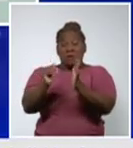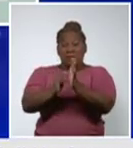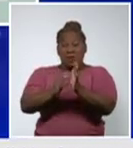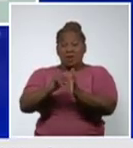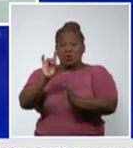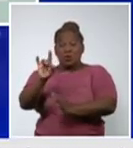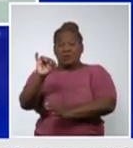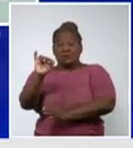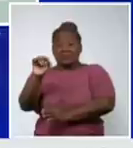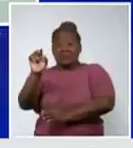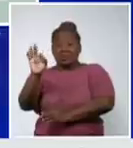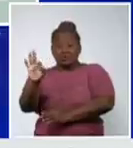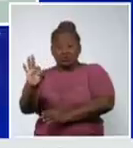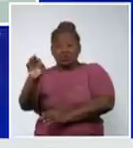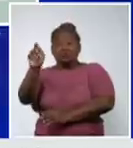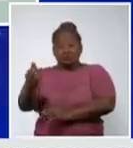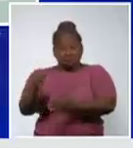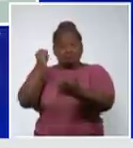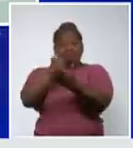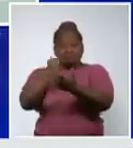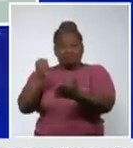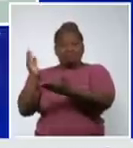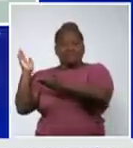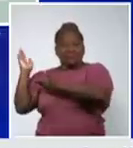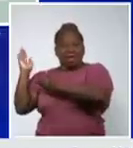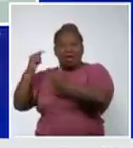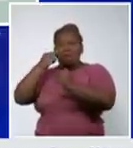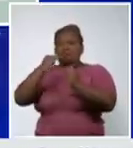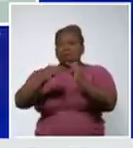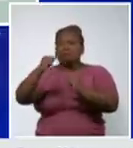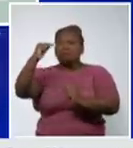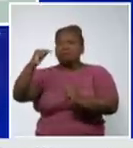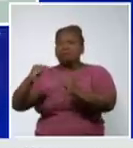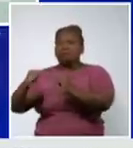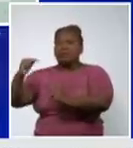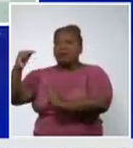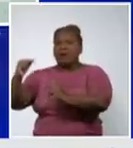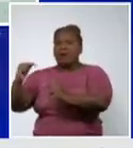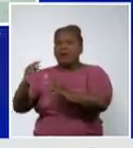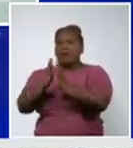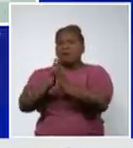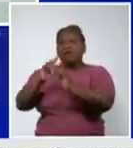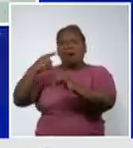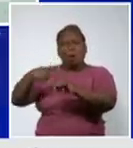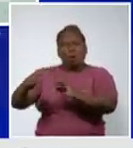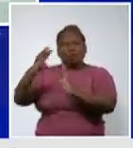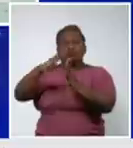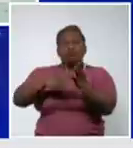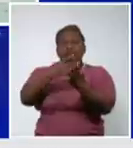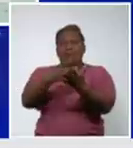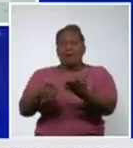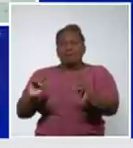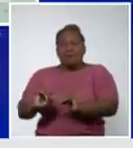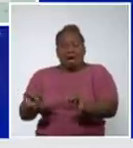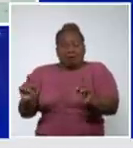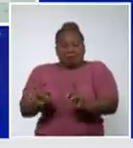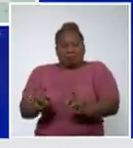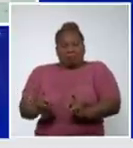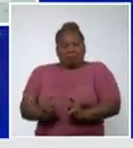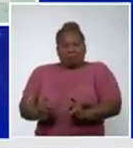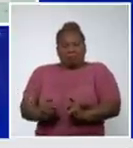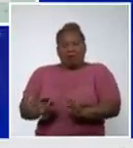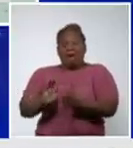9.968 casos confirmados. Si quieres, vete al otro gráfico para ya ir resumiendo. Ya marzo con